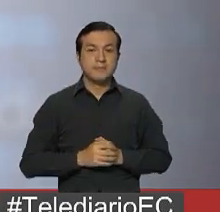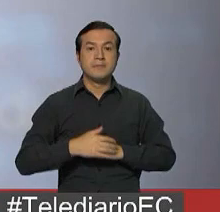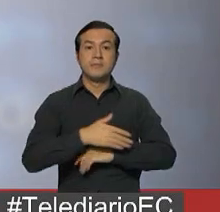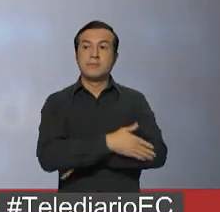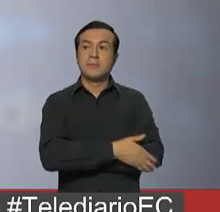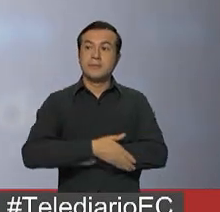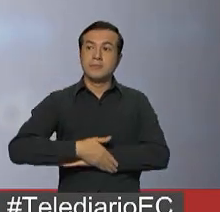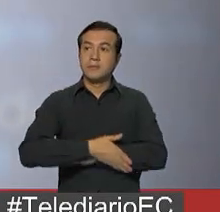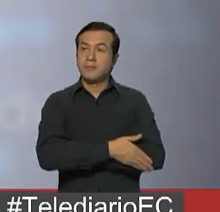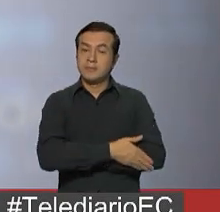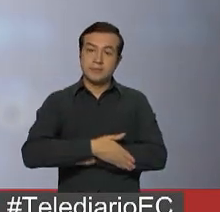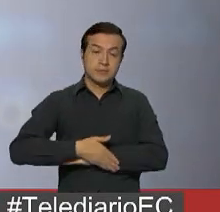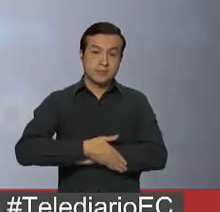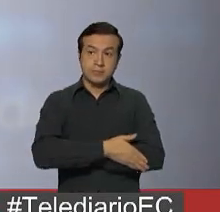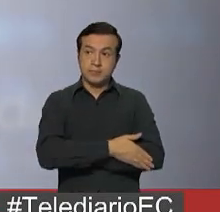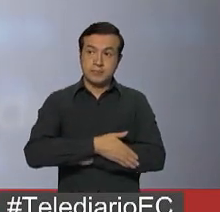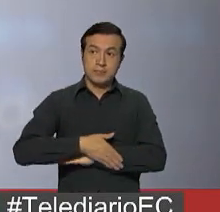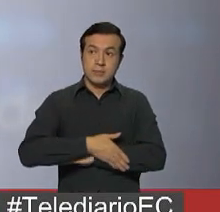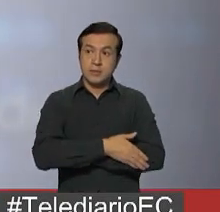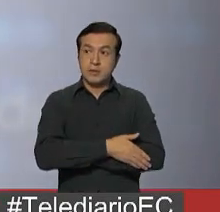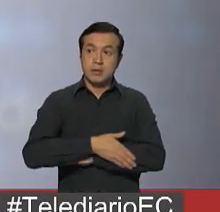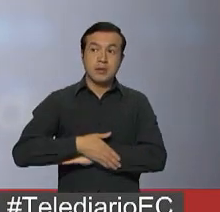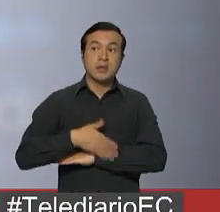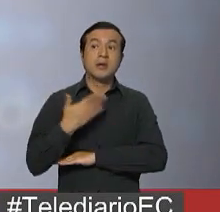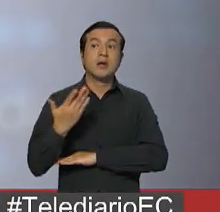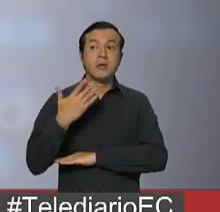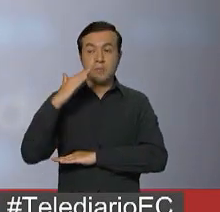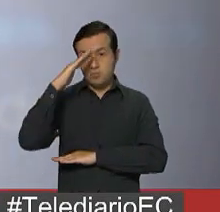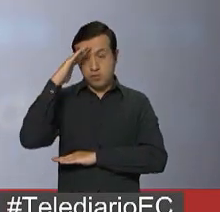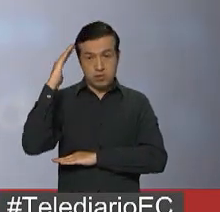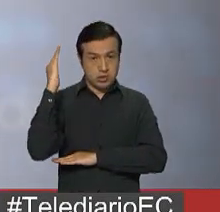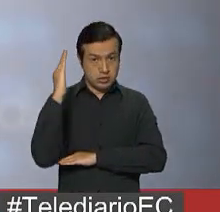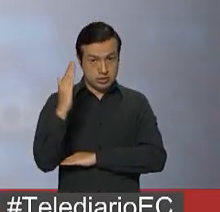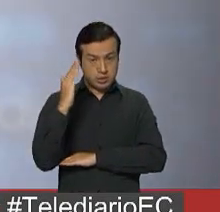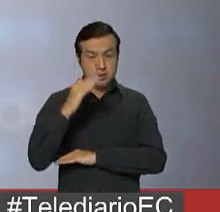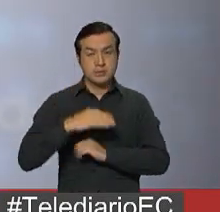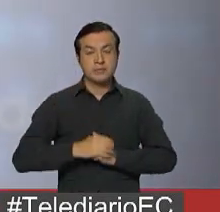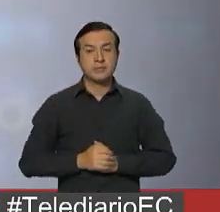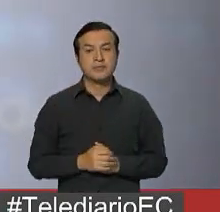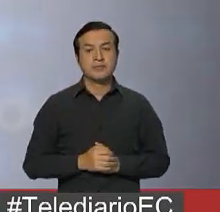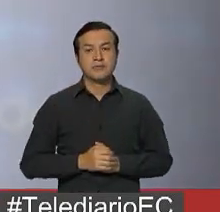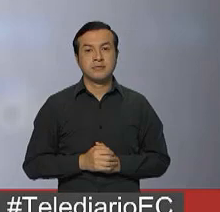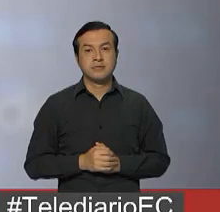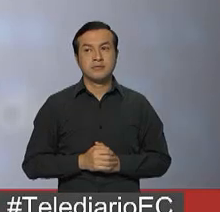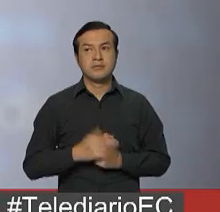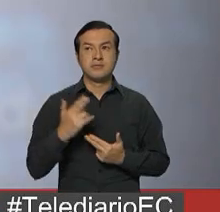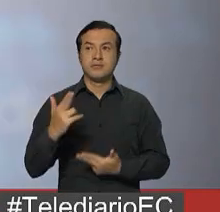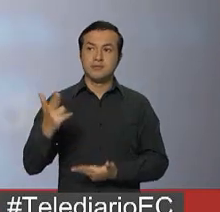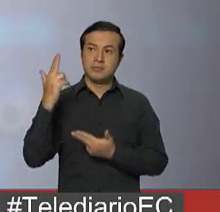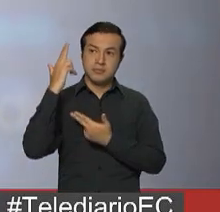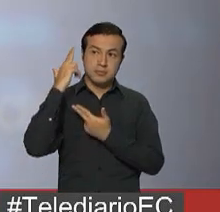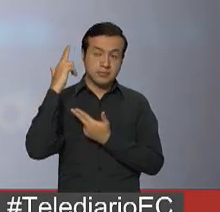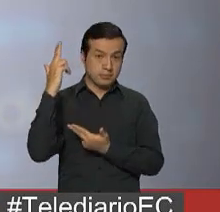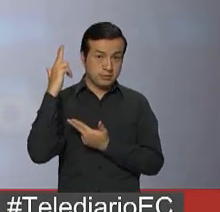en la calle en las calles los policías militares